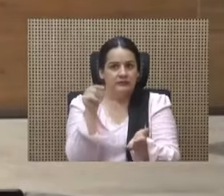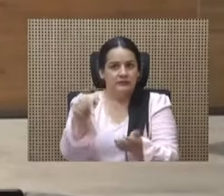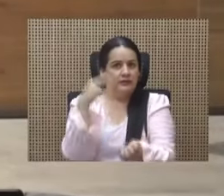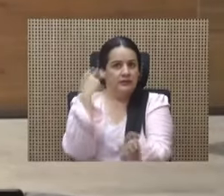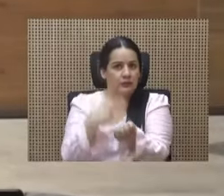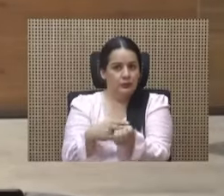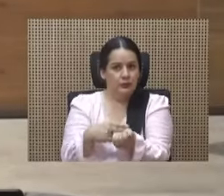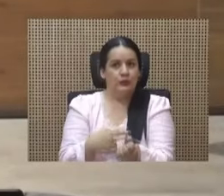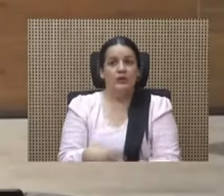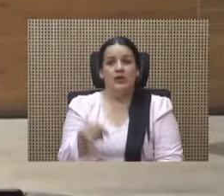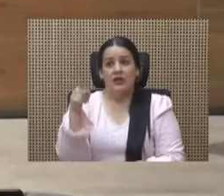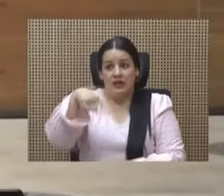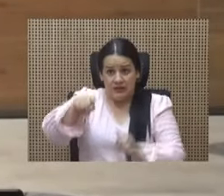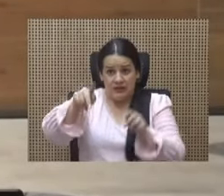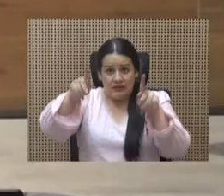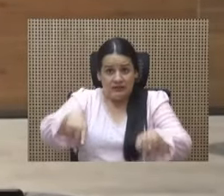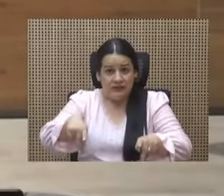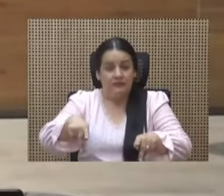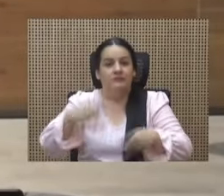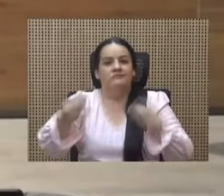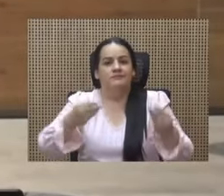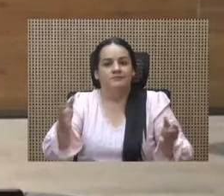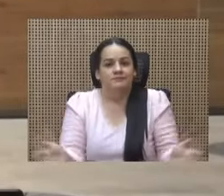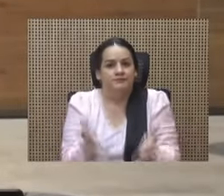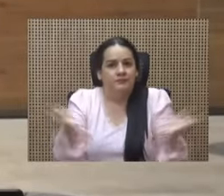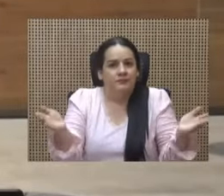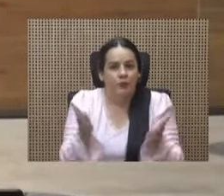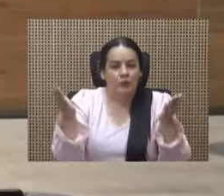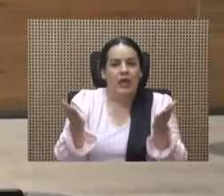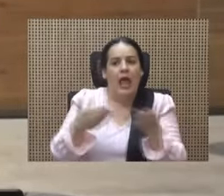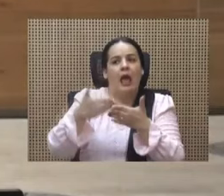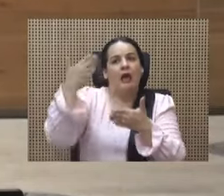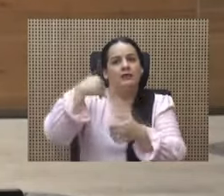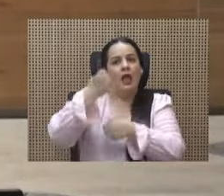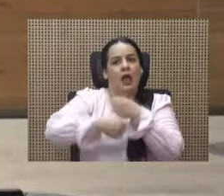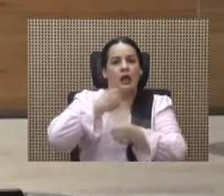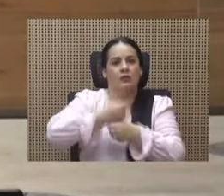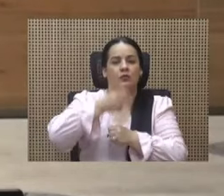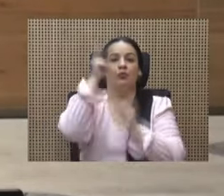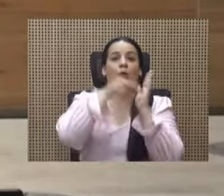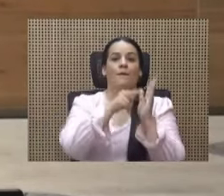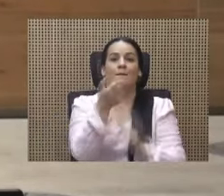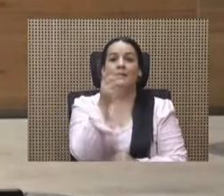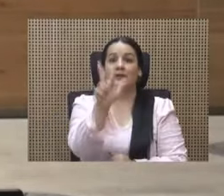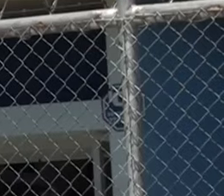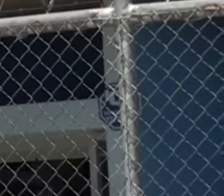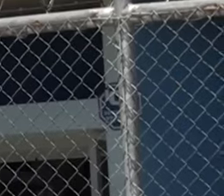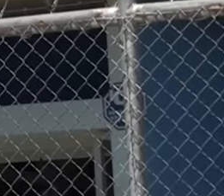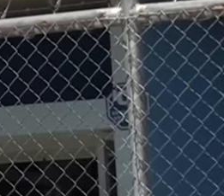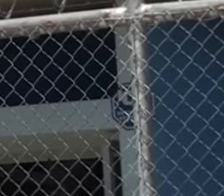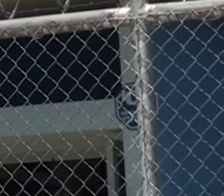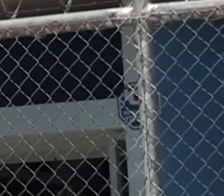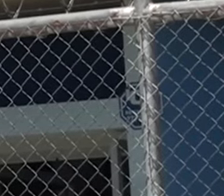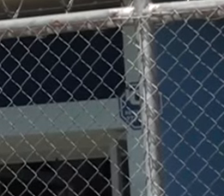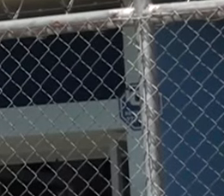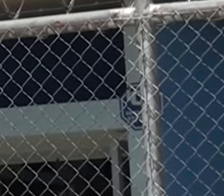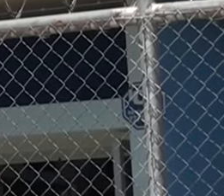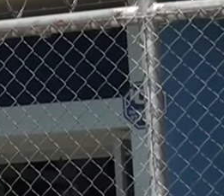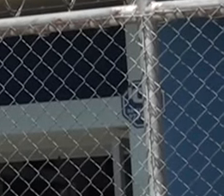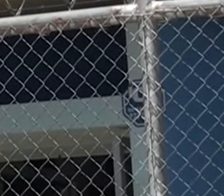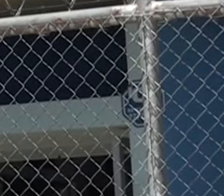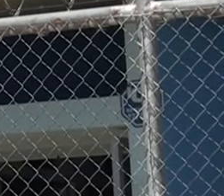hospital, lograron impulsar hace ya años, en el 2013, para que se brindara